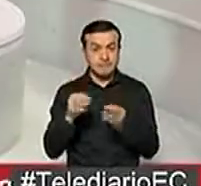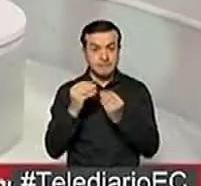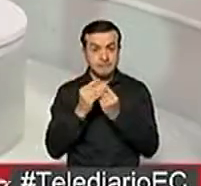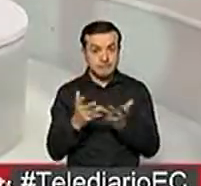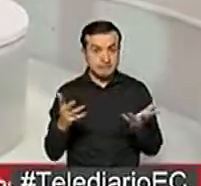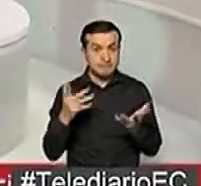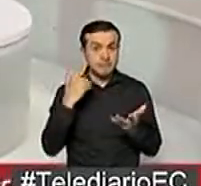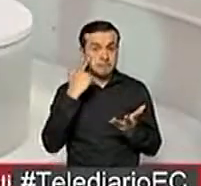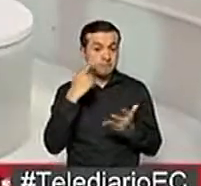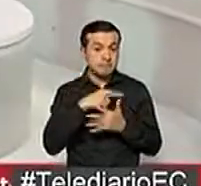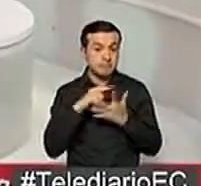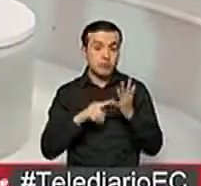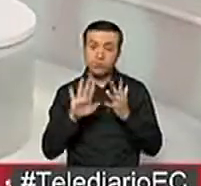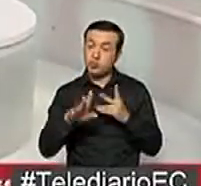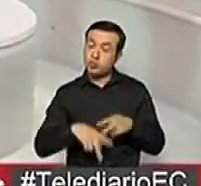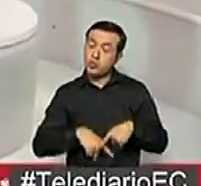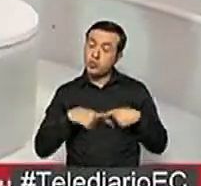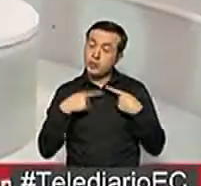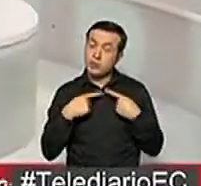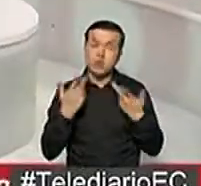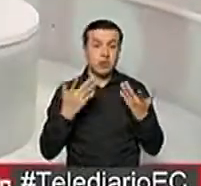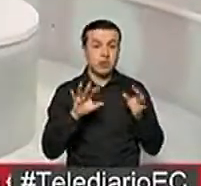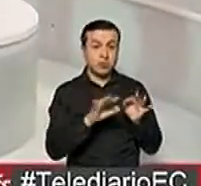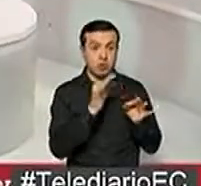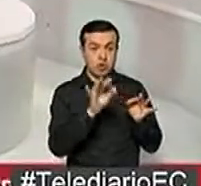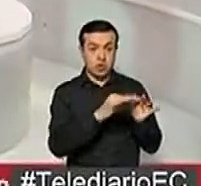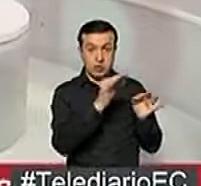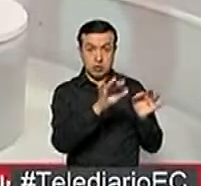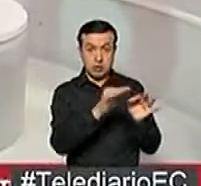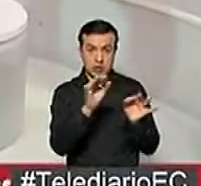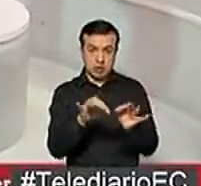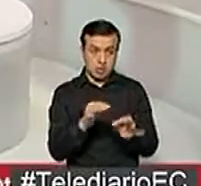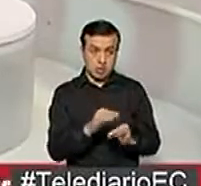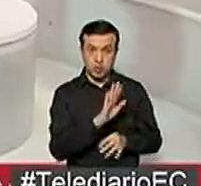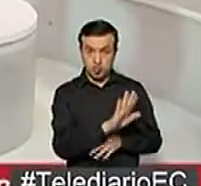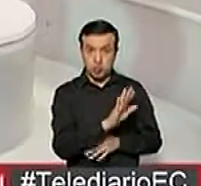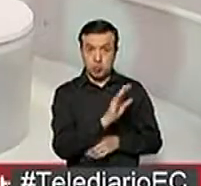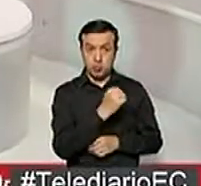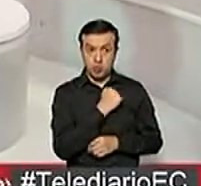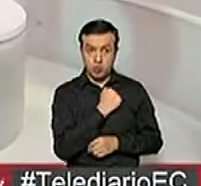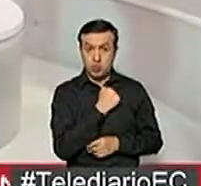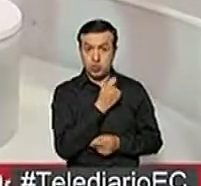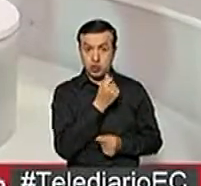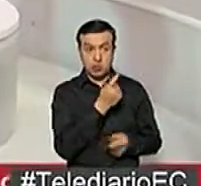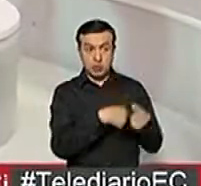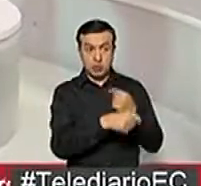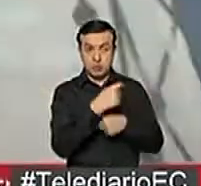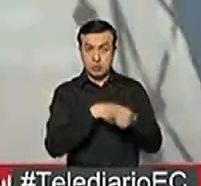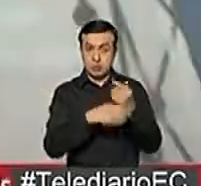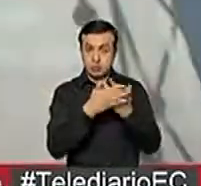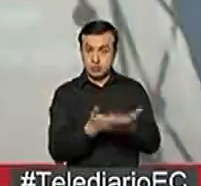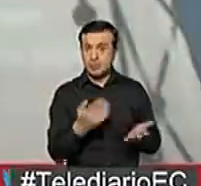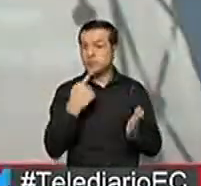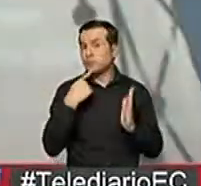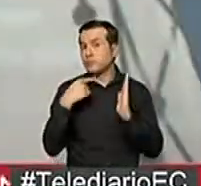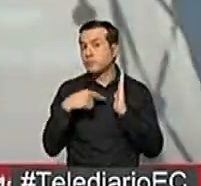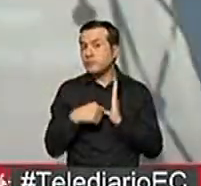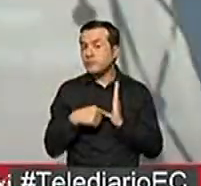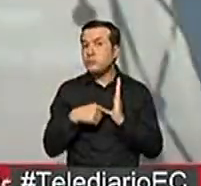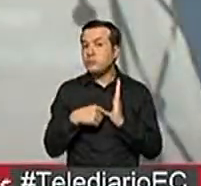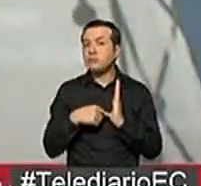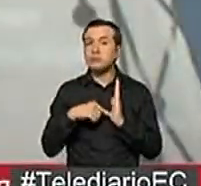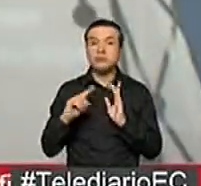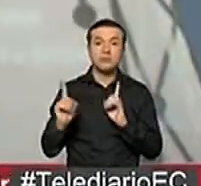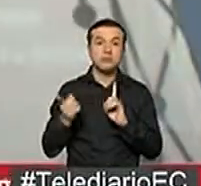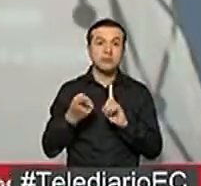una alternativa para su vida. El bordaje era una de las fuentes de ingreso, sí, ¿no? Sí, justamente. Entonces, por ejemplo, la protagonista de